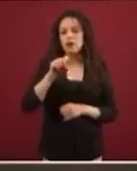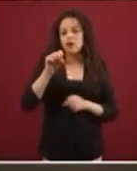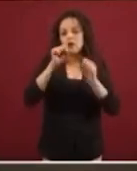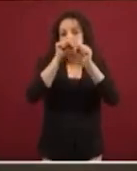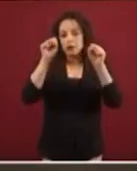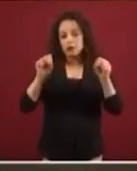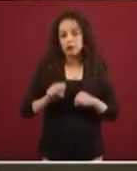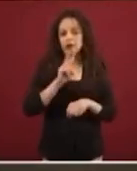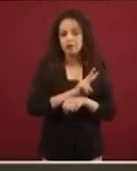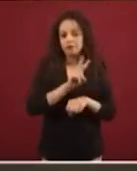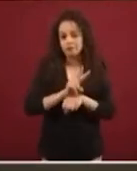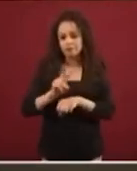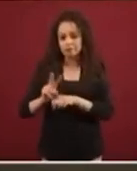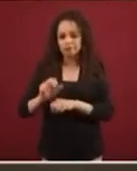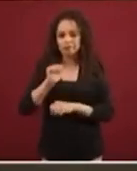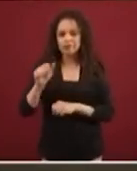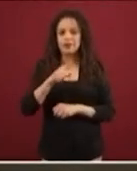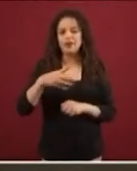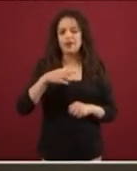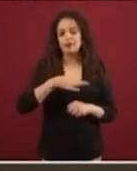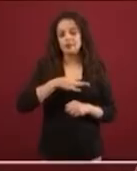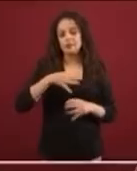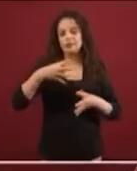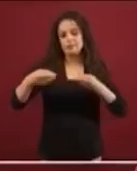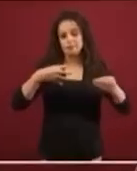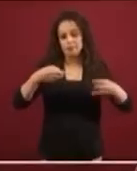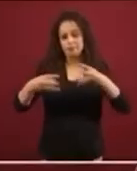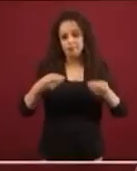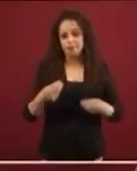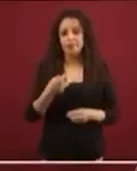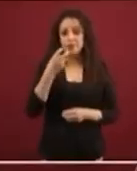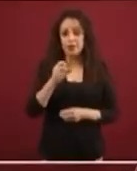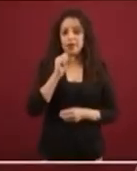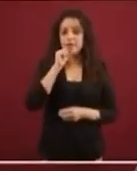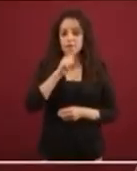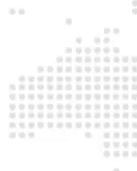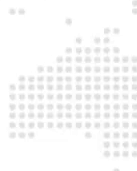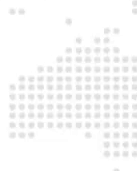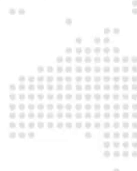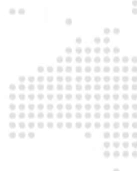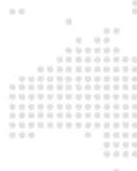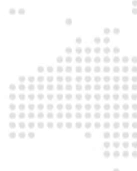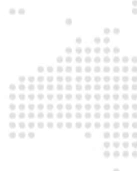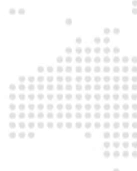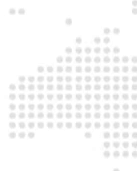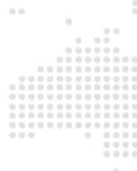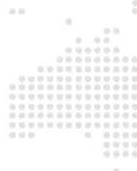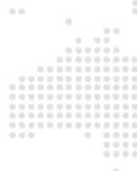Epidemiología, cuyo director es el doctor Alomía. Entonces, el proceso…